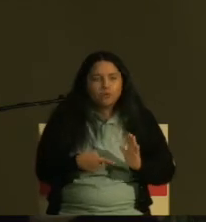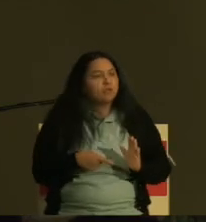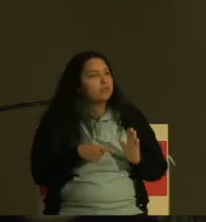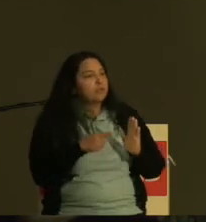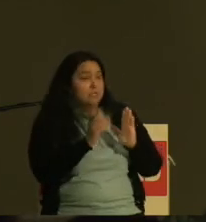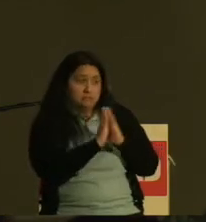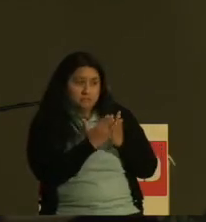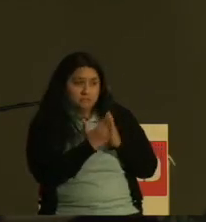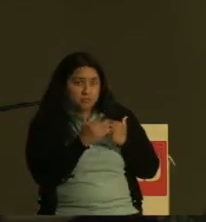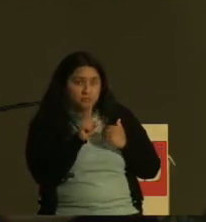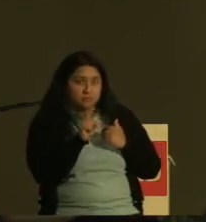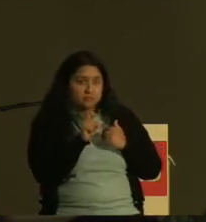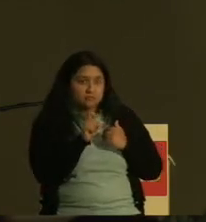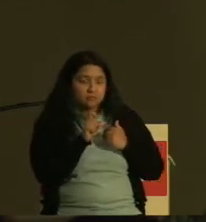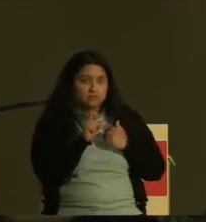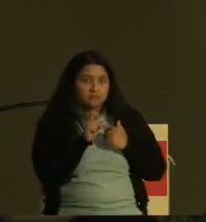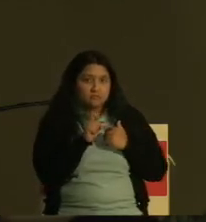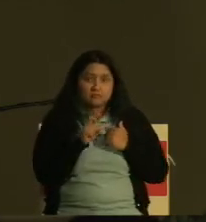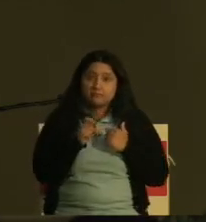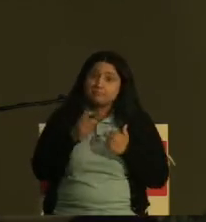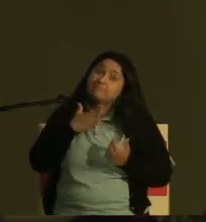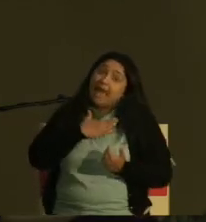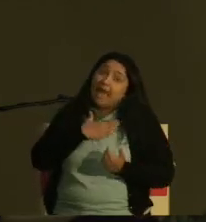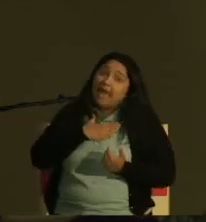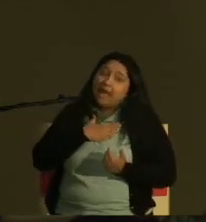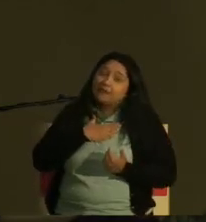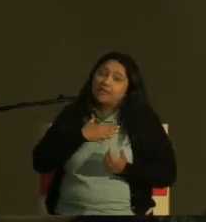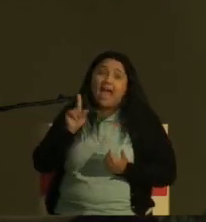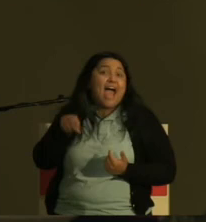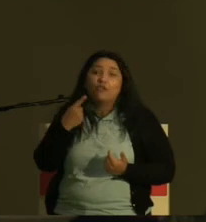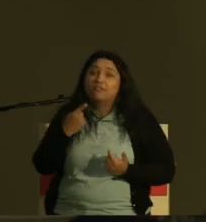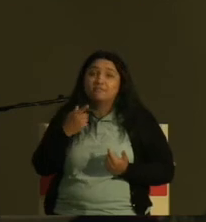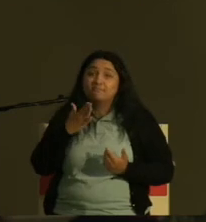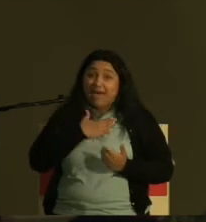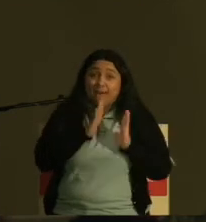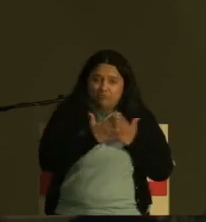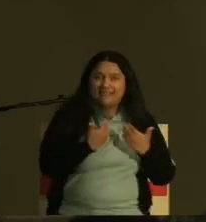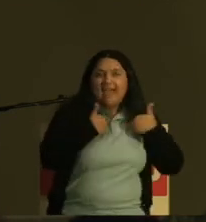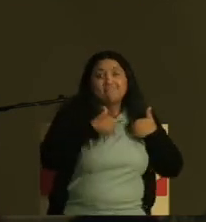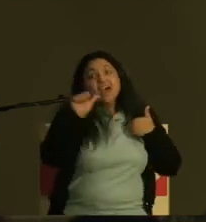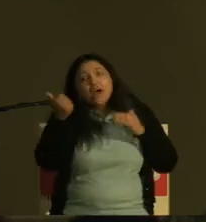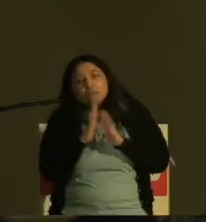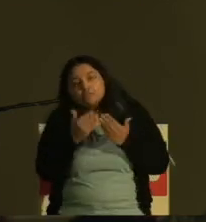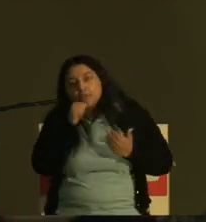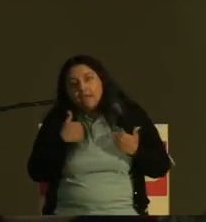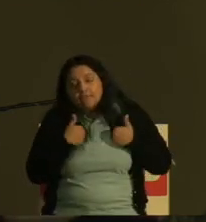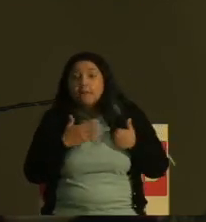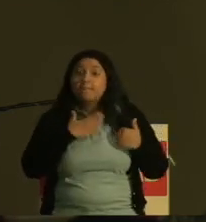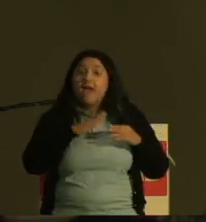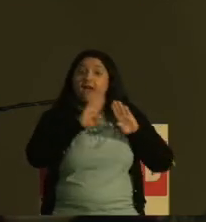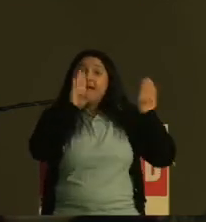No. Los míos solo. Solo tengo mis propios libros, tú sabes. Sí. Mi casa solo hay libros